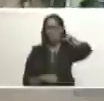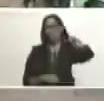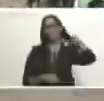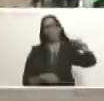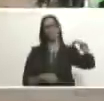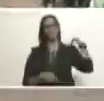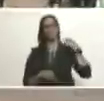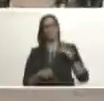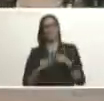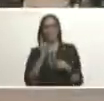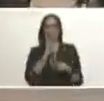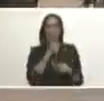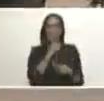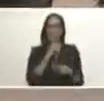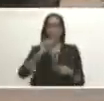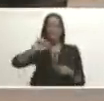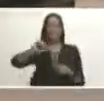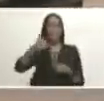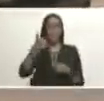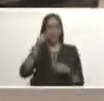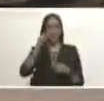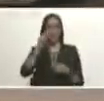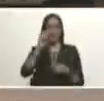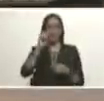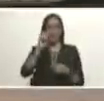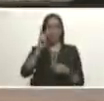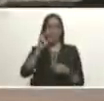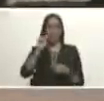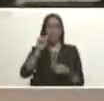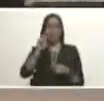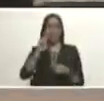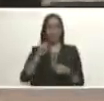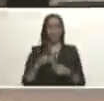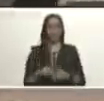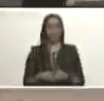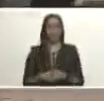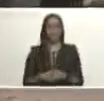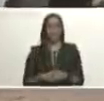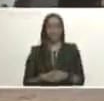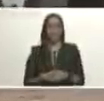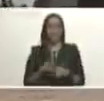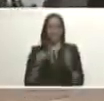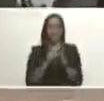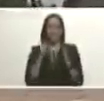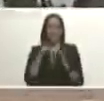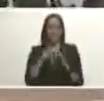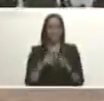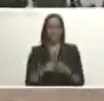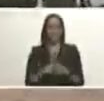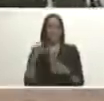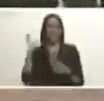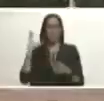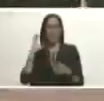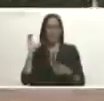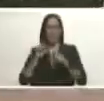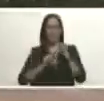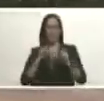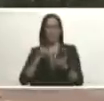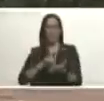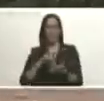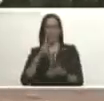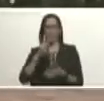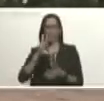¿Cómo es que tu nombre, mayor? Mayor Tobar Sánchez Saúl, Tobar, mi comandante Sánchez, en jefe. ¿De dónde eres tú, Tobar Sánchez? De Caracas, Sánchez. Distrito Capital, 23 de